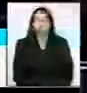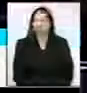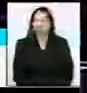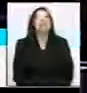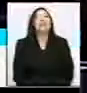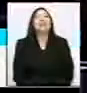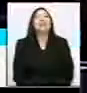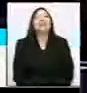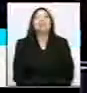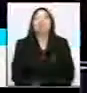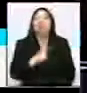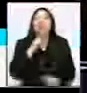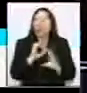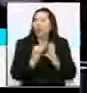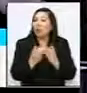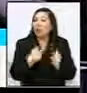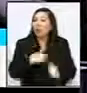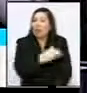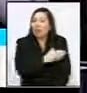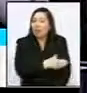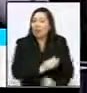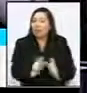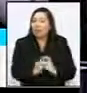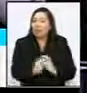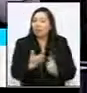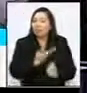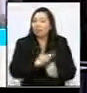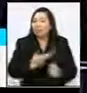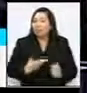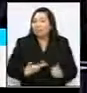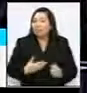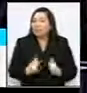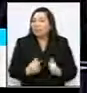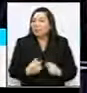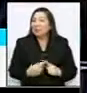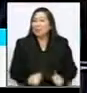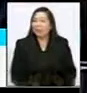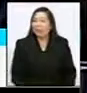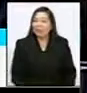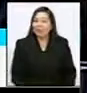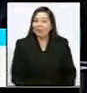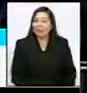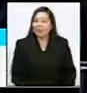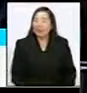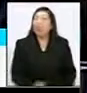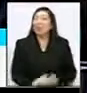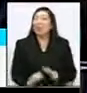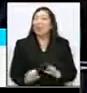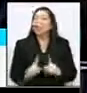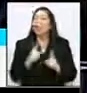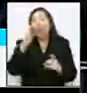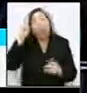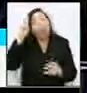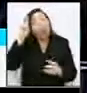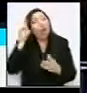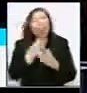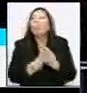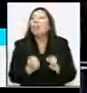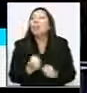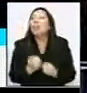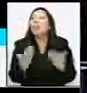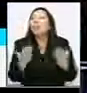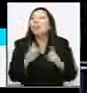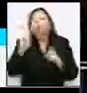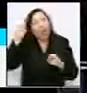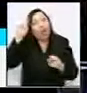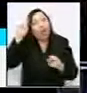de los partidos del Congreso o a favor de los partidos del Ejecutivo. Muy bien. ¿Qué hace la cuestión de confianza? ¿Dónde está la cuestión